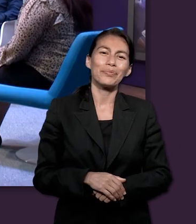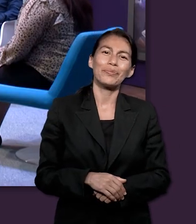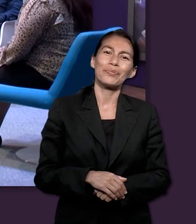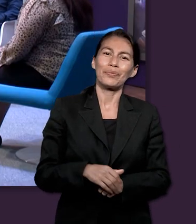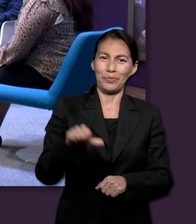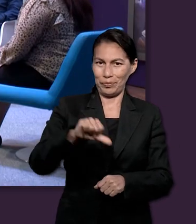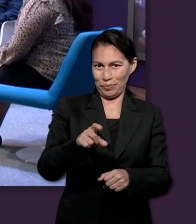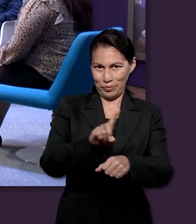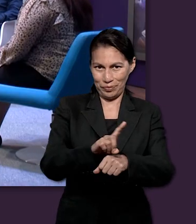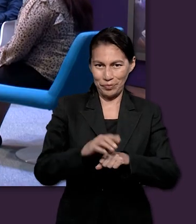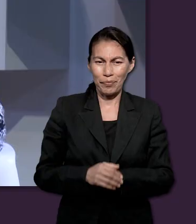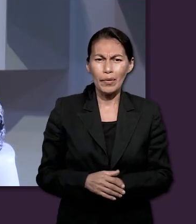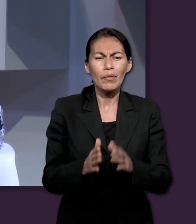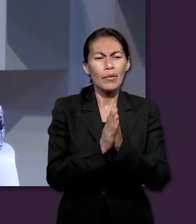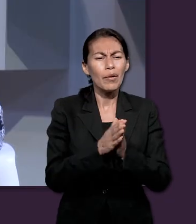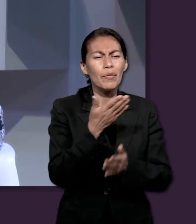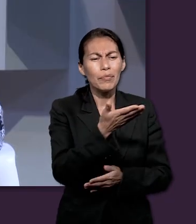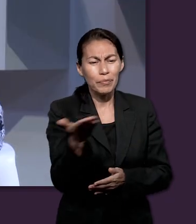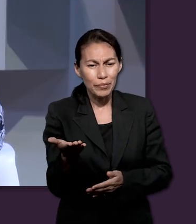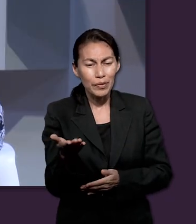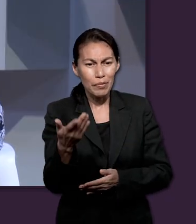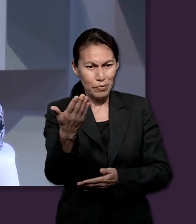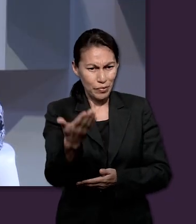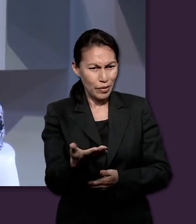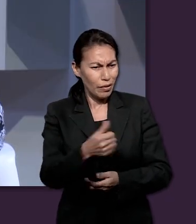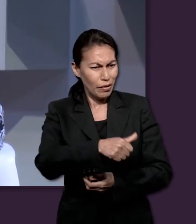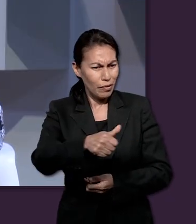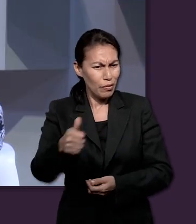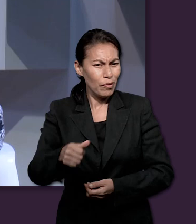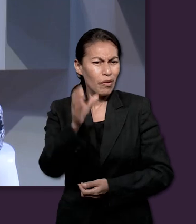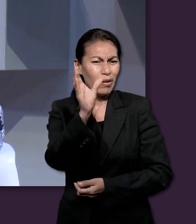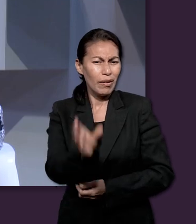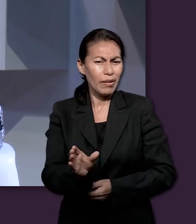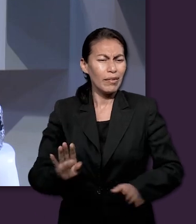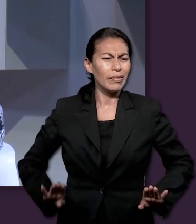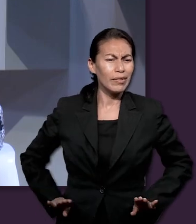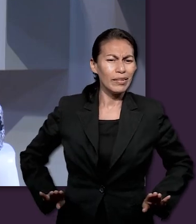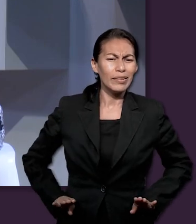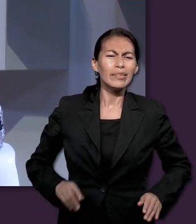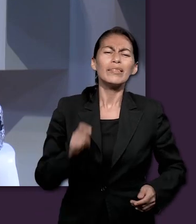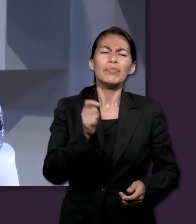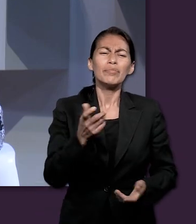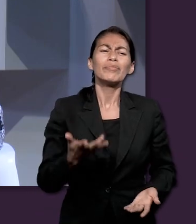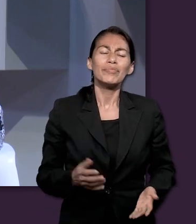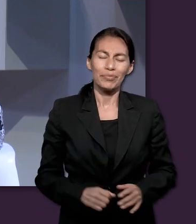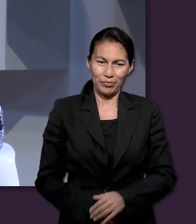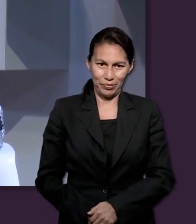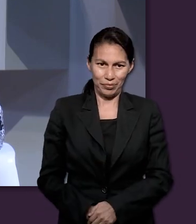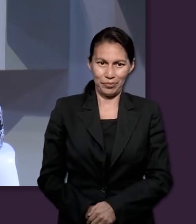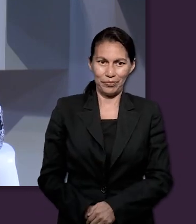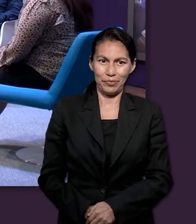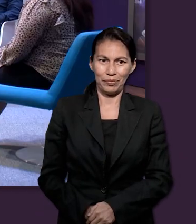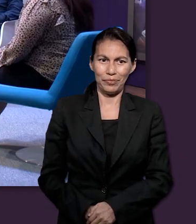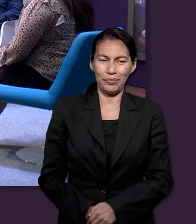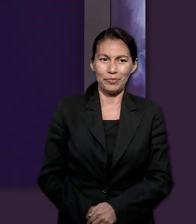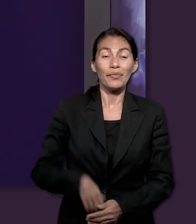en este día. Y voy a pedir que ellos se presenten y nos digan una característica con la que ellos creen que podrían